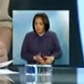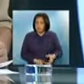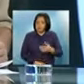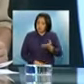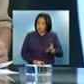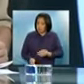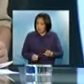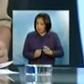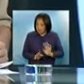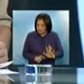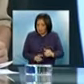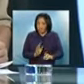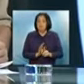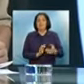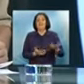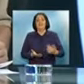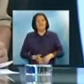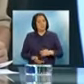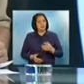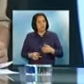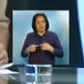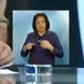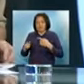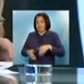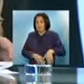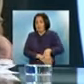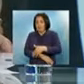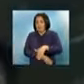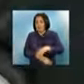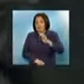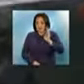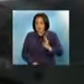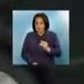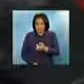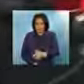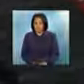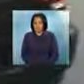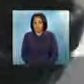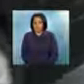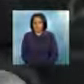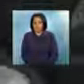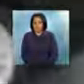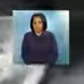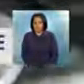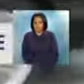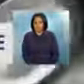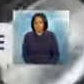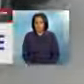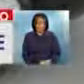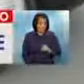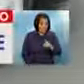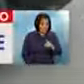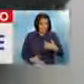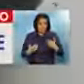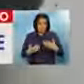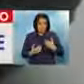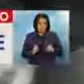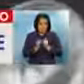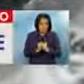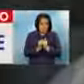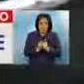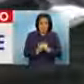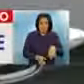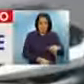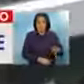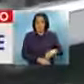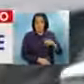estilo, el nuevo presidente se dio un baño de popularidad en la Avenida Brasil. Muy contento él, está acompañado de su edecán y está yendo al